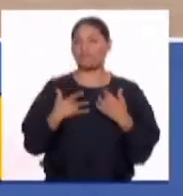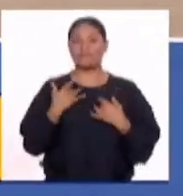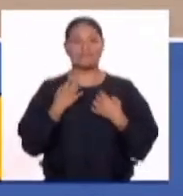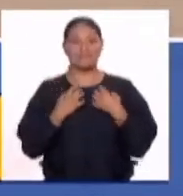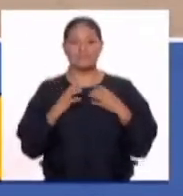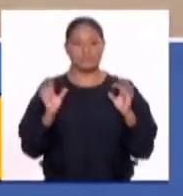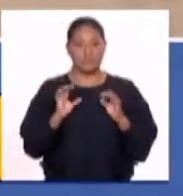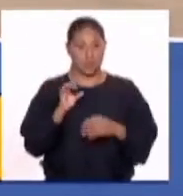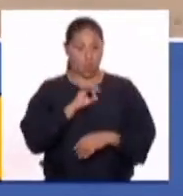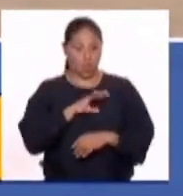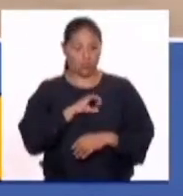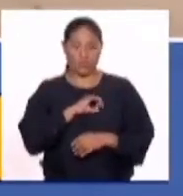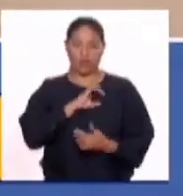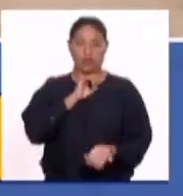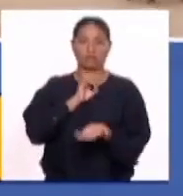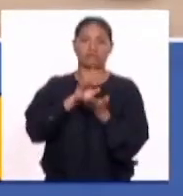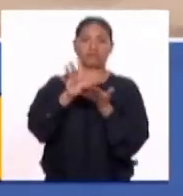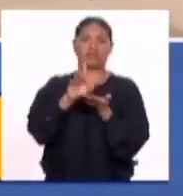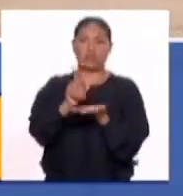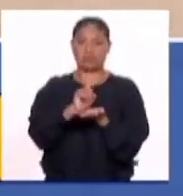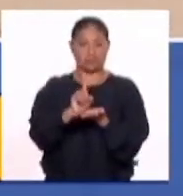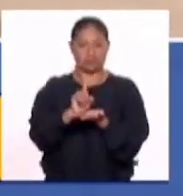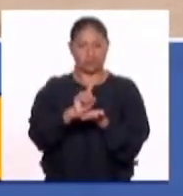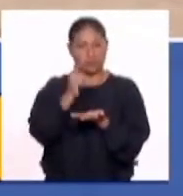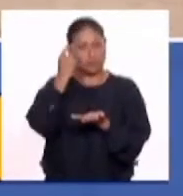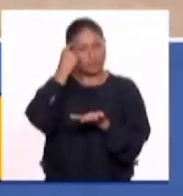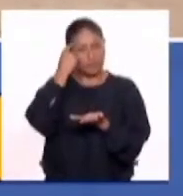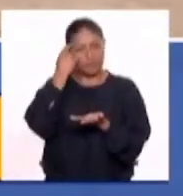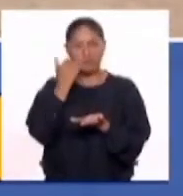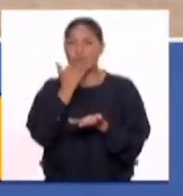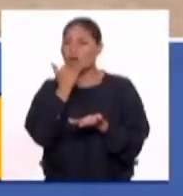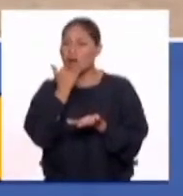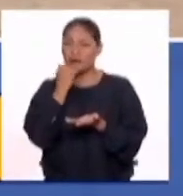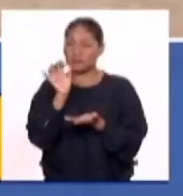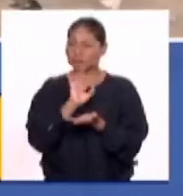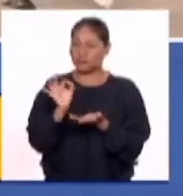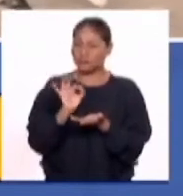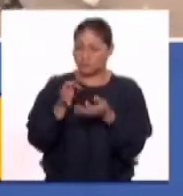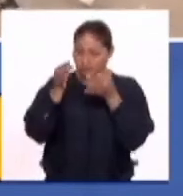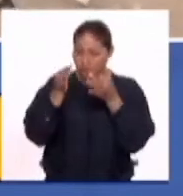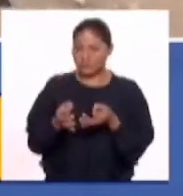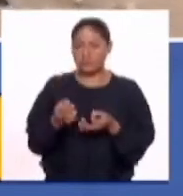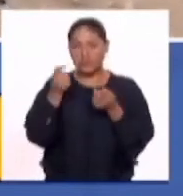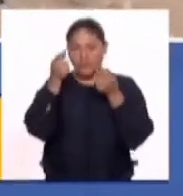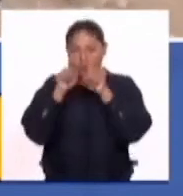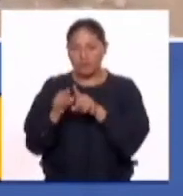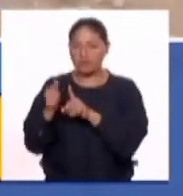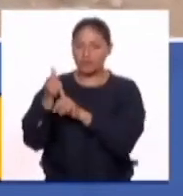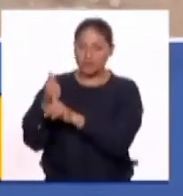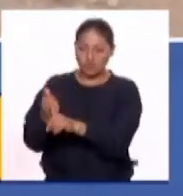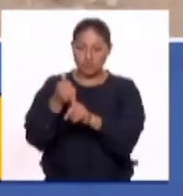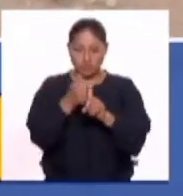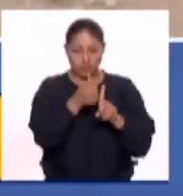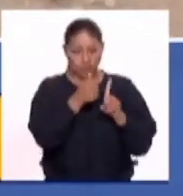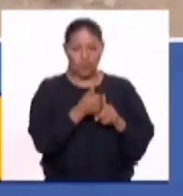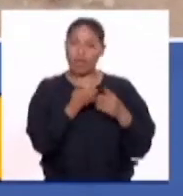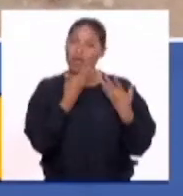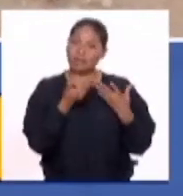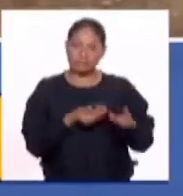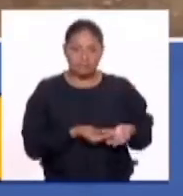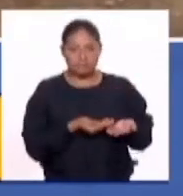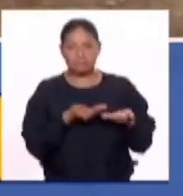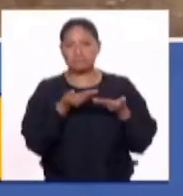haya dejado en la frontera, por eso que hay que desmitificar esto, ¿ah? Es una decisión unilateral de cada familia. Claro, pareciera